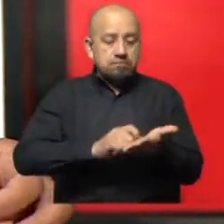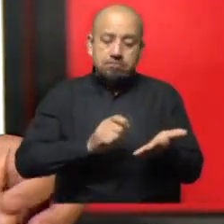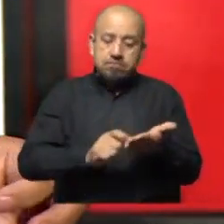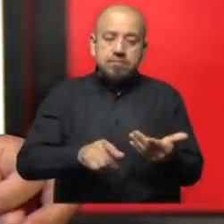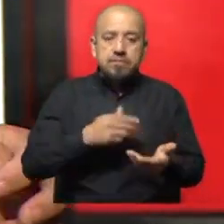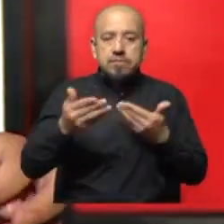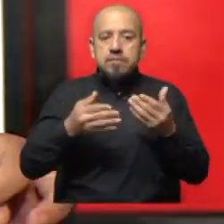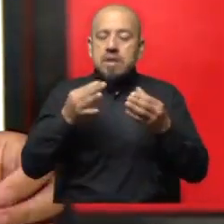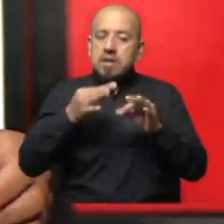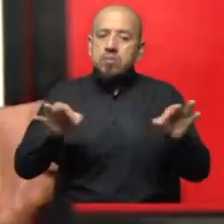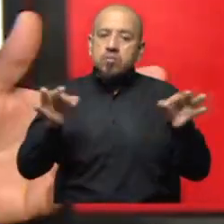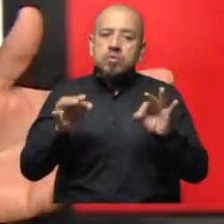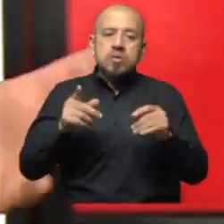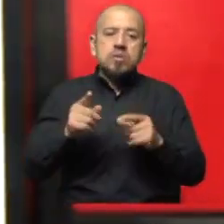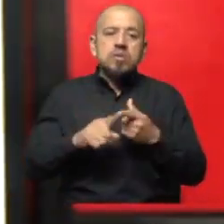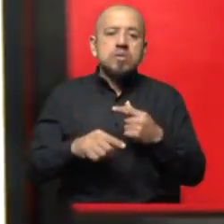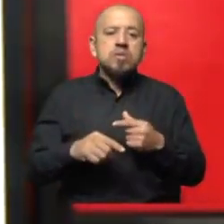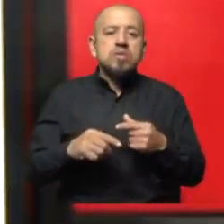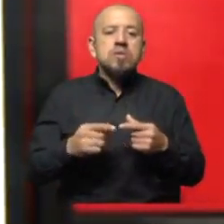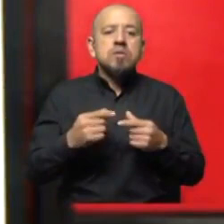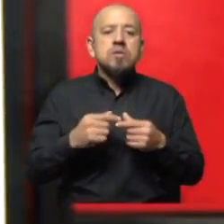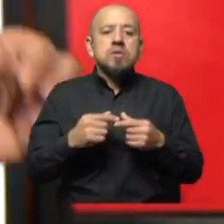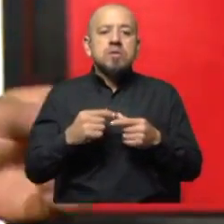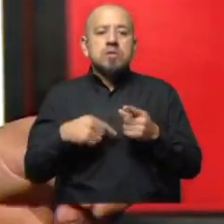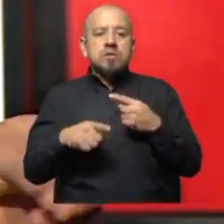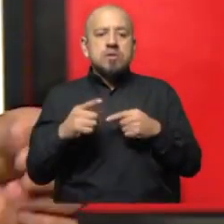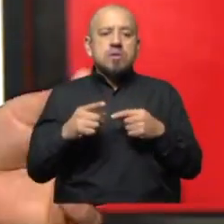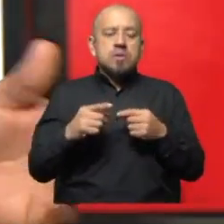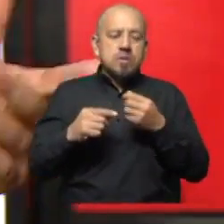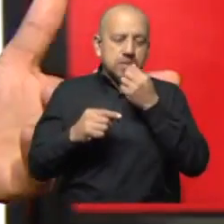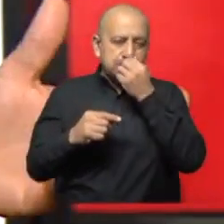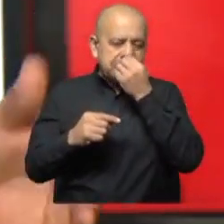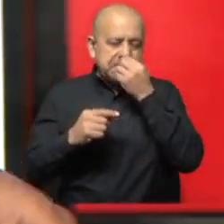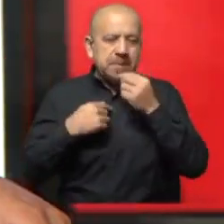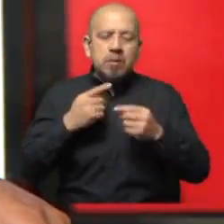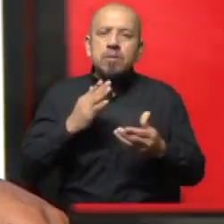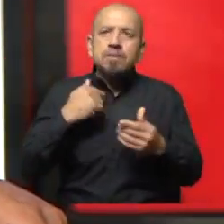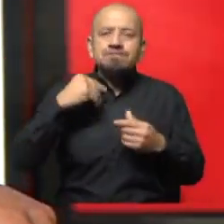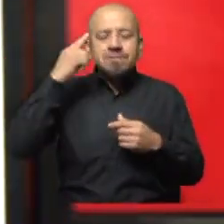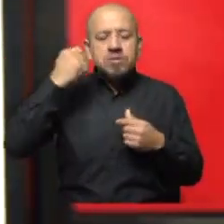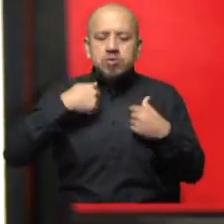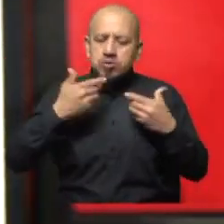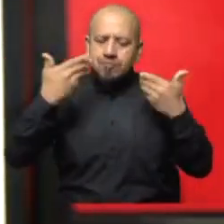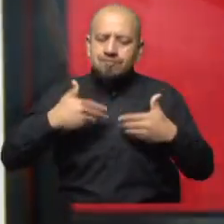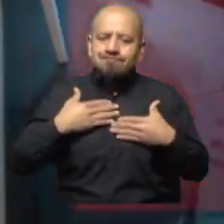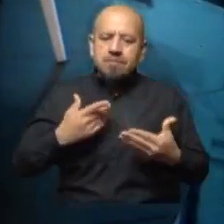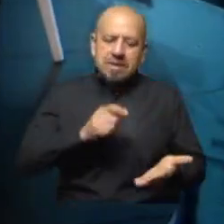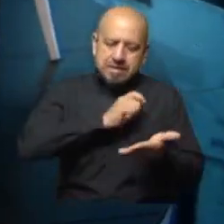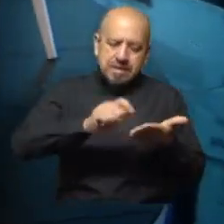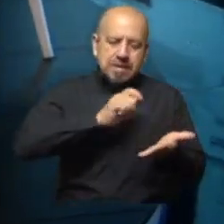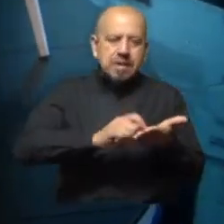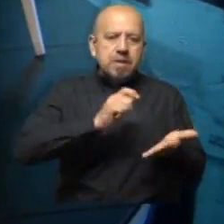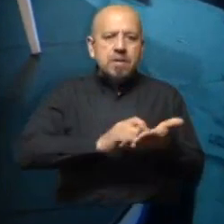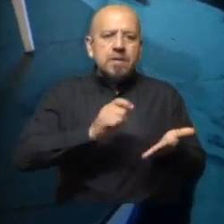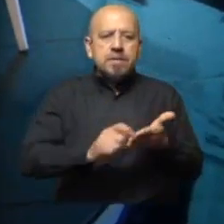componer me siento por sobre todas las cosas como compositor no se les puede terminar siendo como